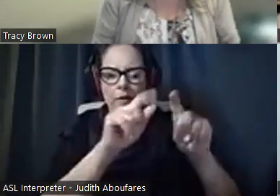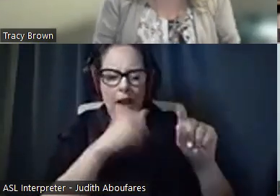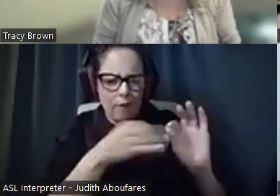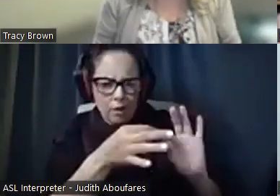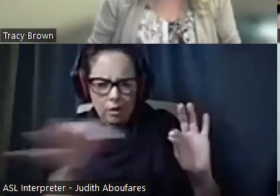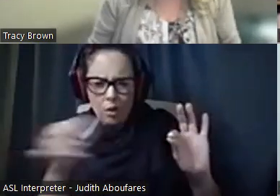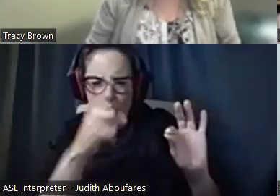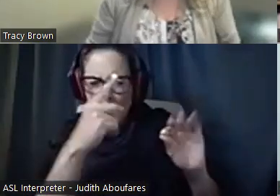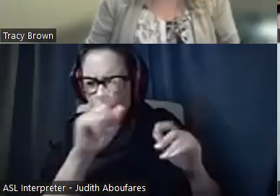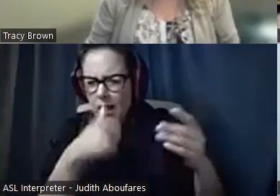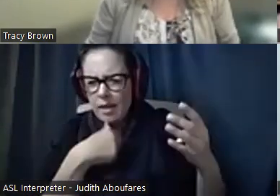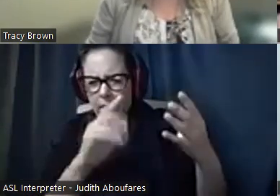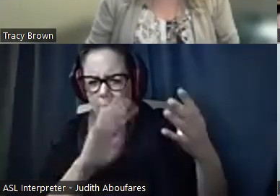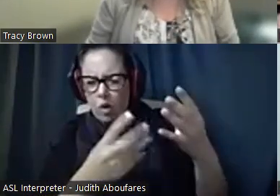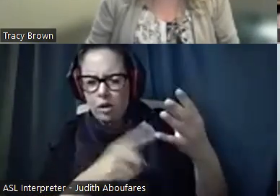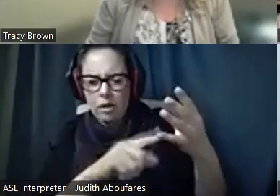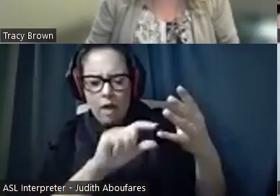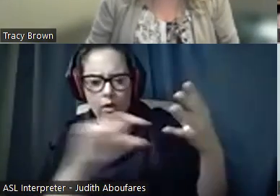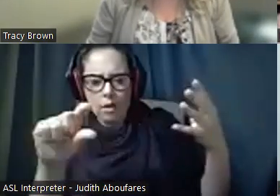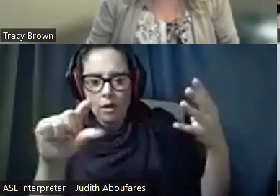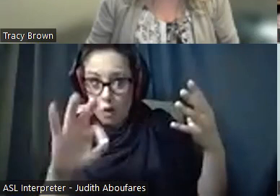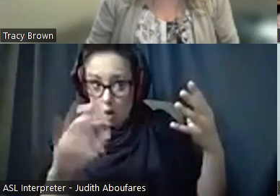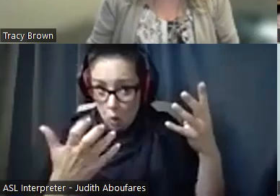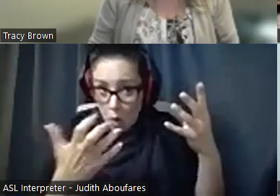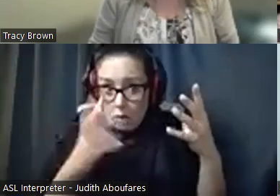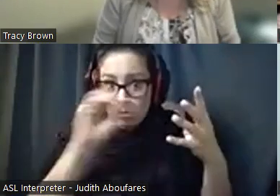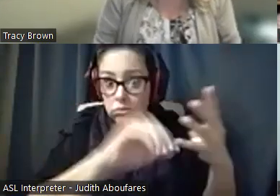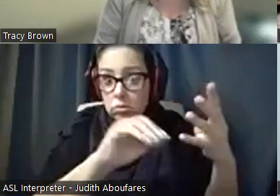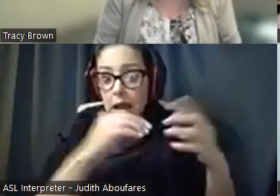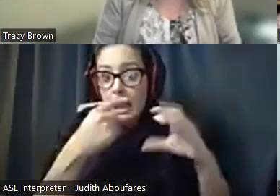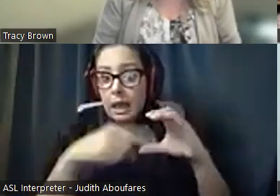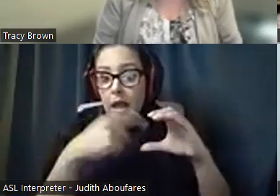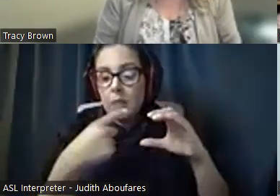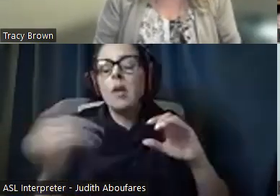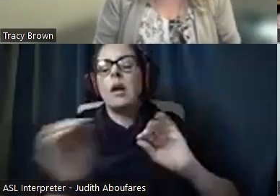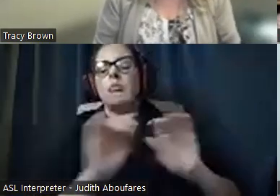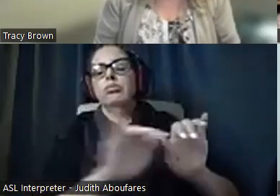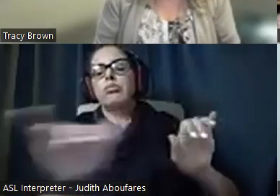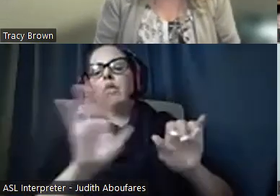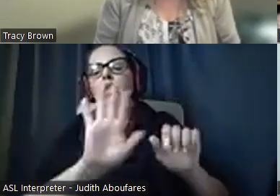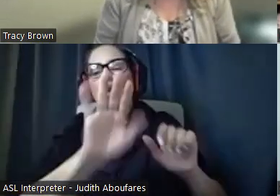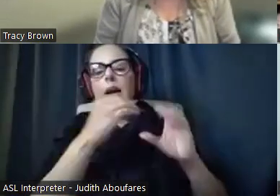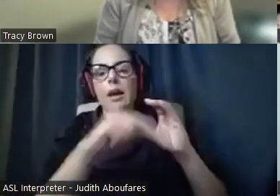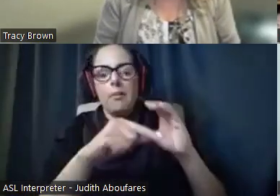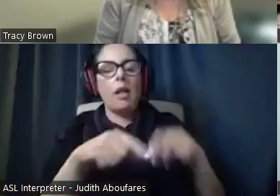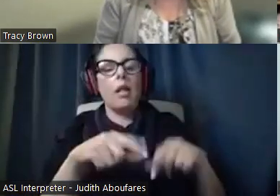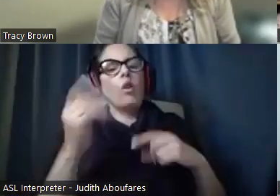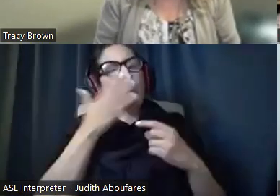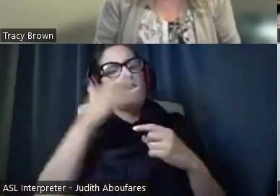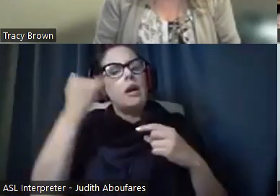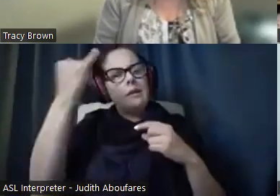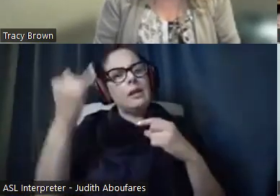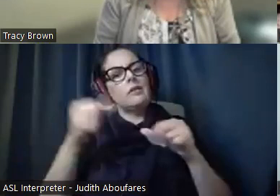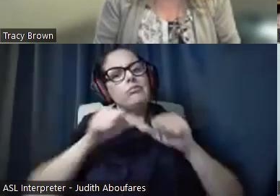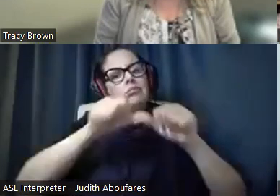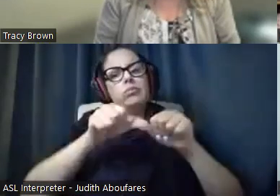en esta encuesta. Hay una pregunta en la pregunta 4 que le pide por sus correos electrónicos. Yo creo que esto es